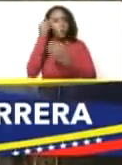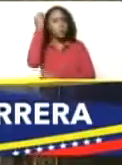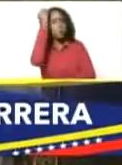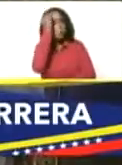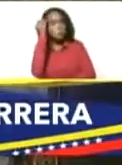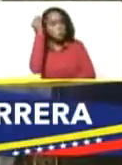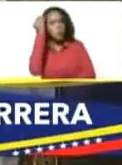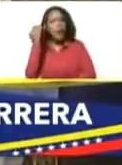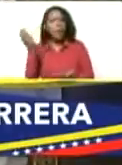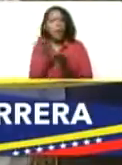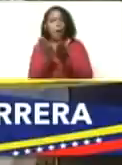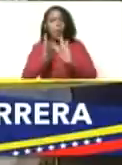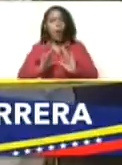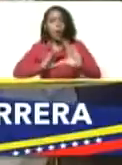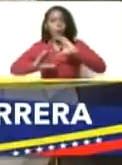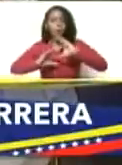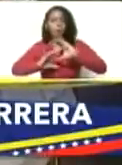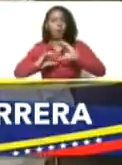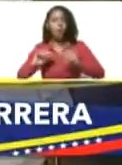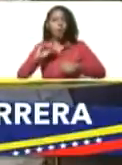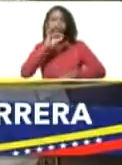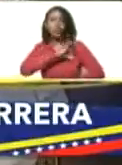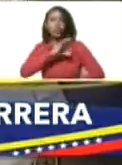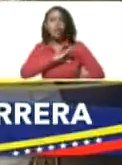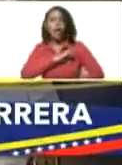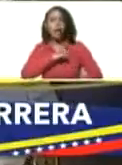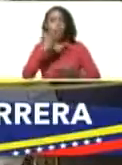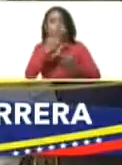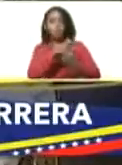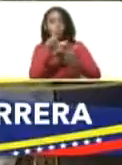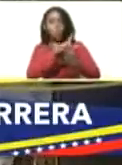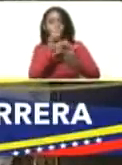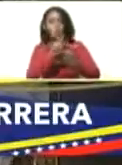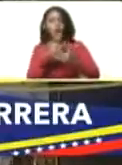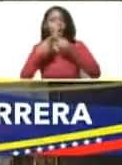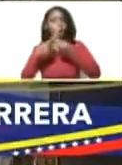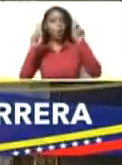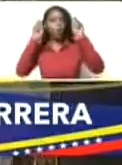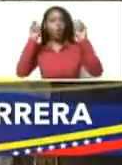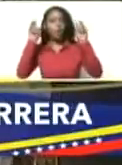de comunicación social y de literatura y de otras áreas.